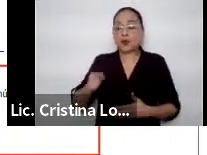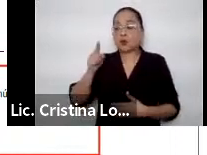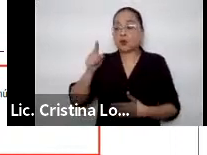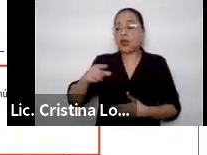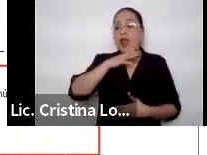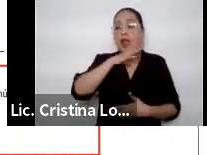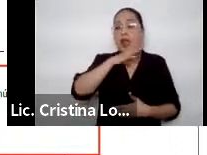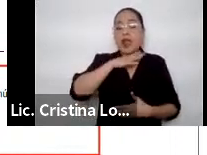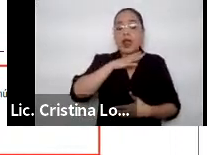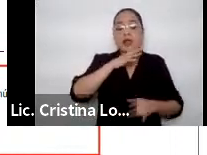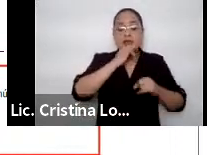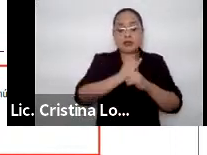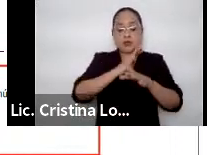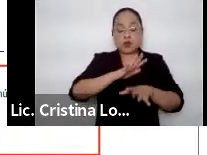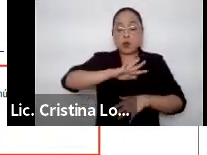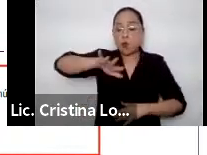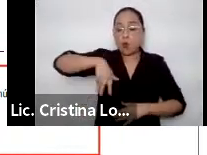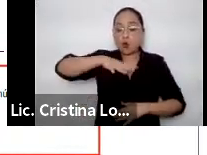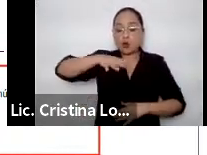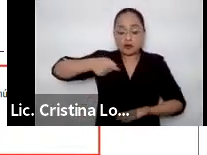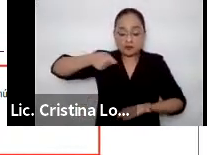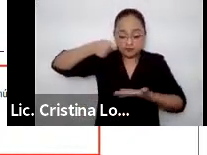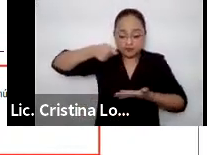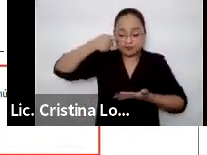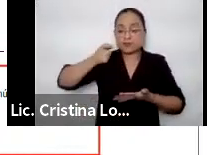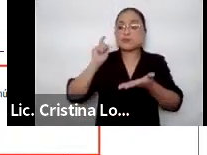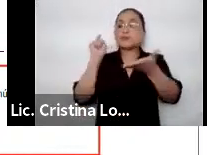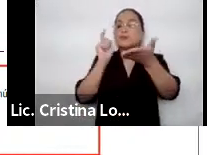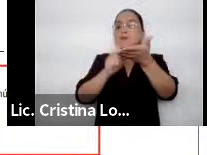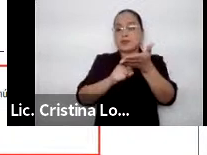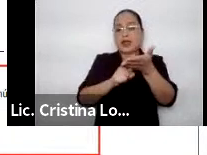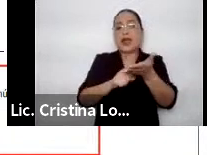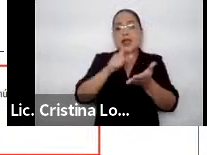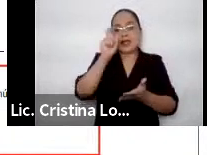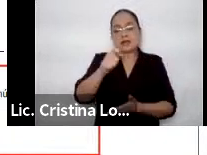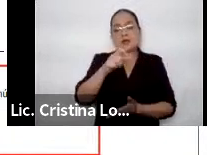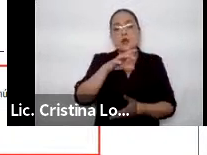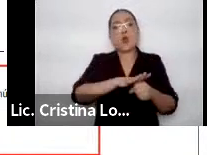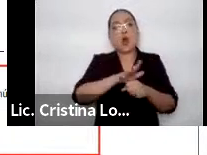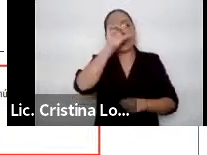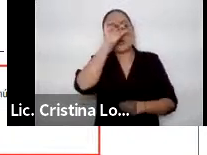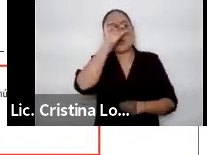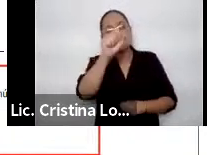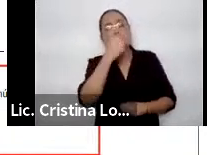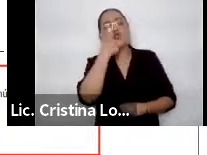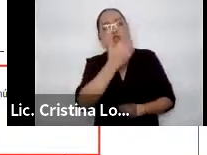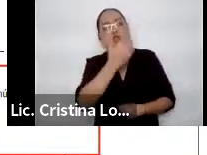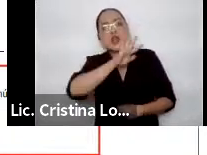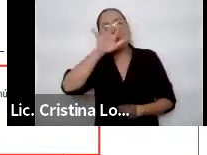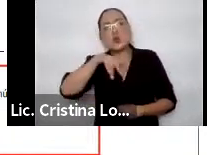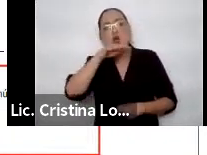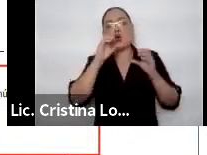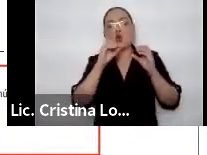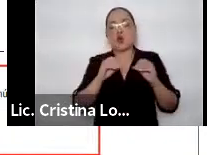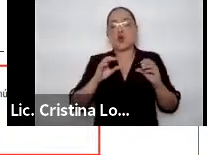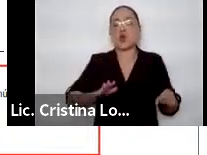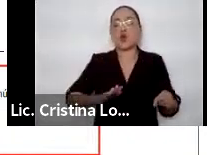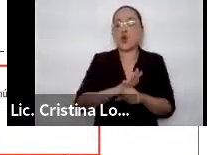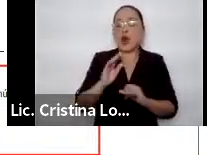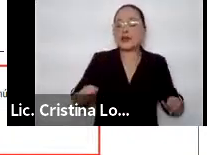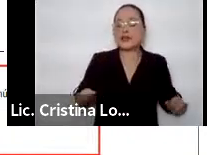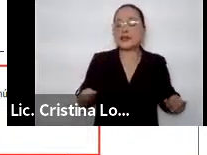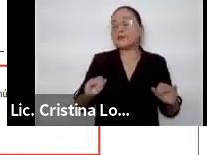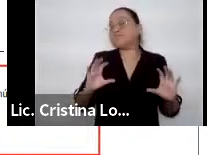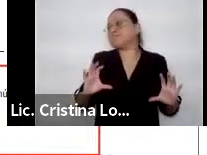búsqueda, determinen cuál es el concepto jurídico o institución de derecho,